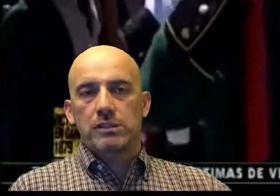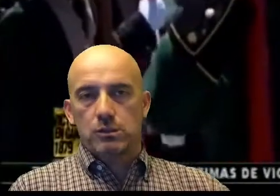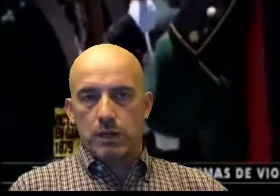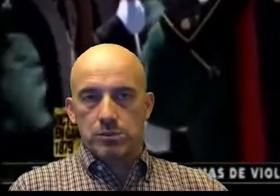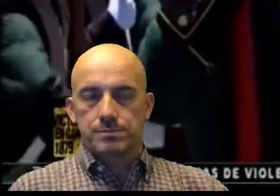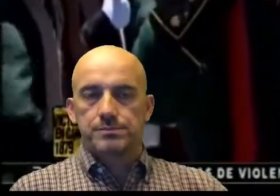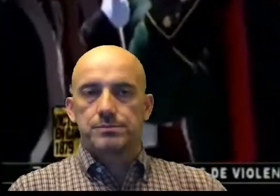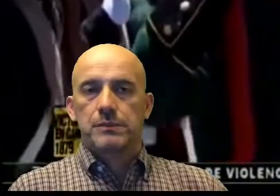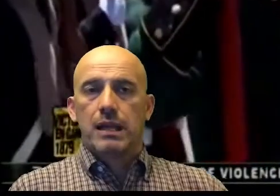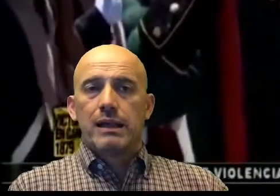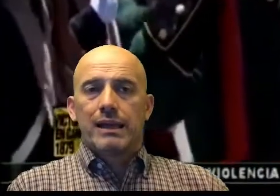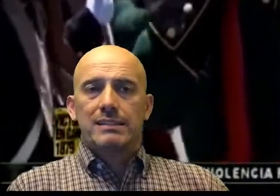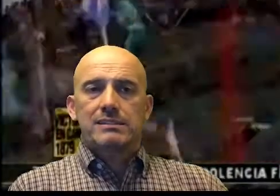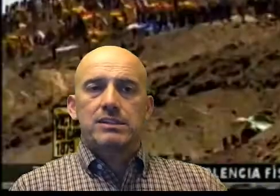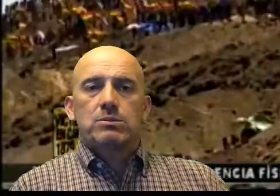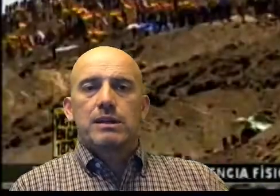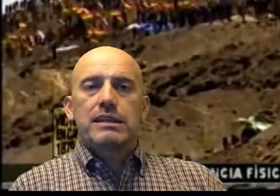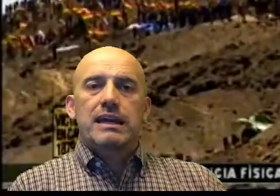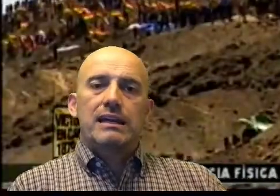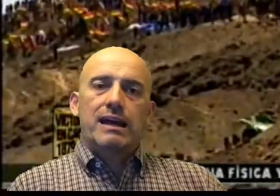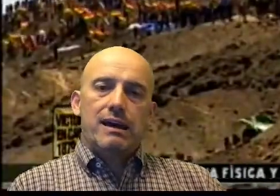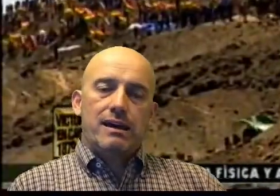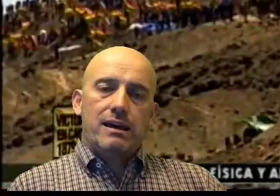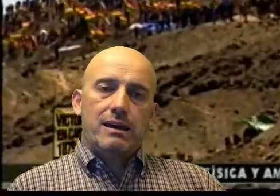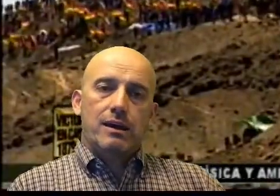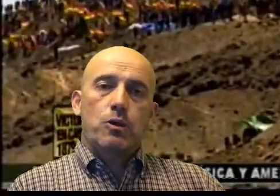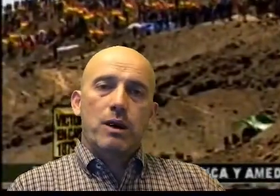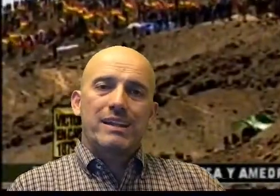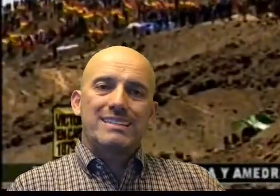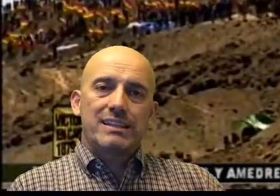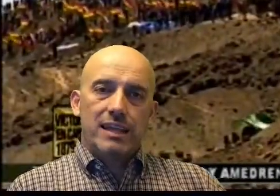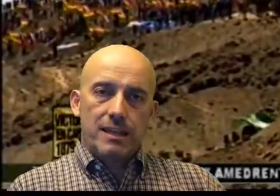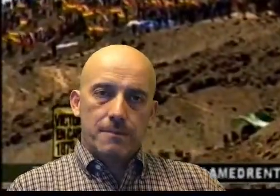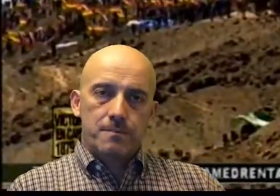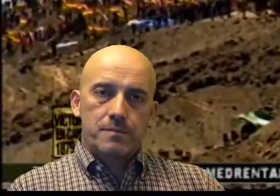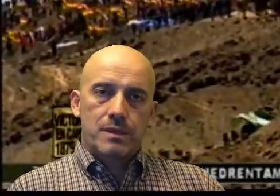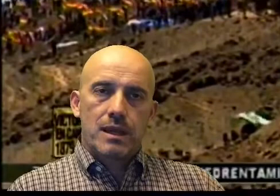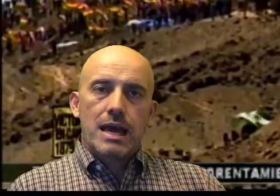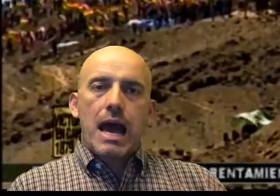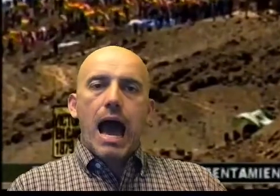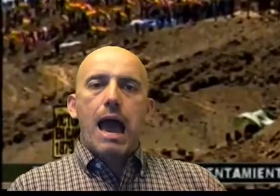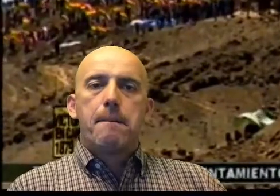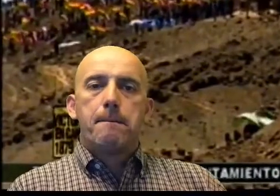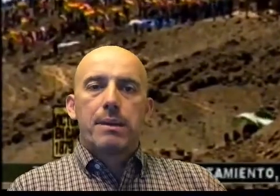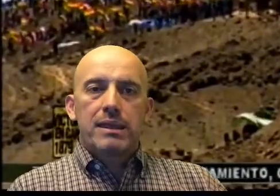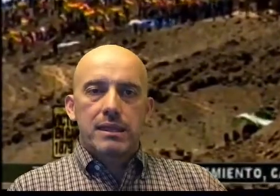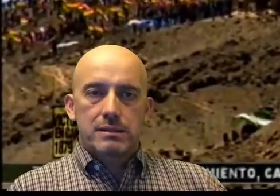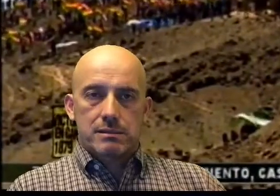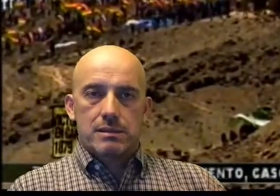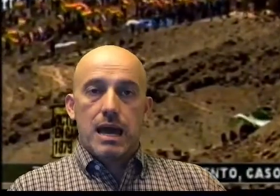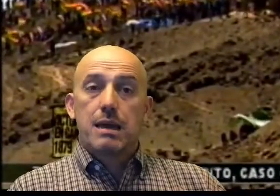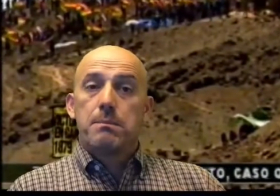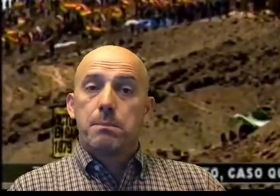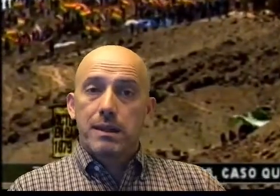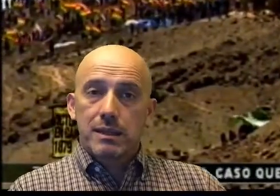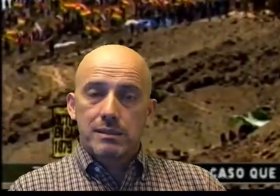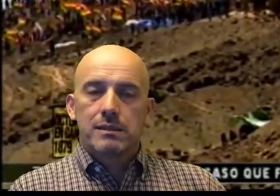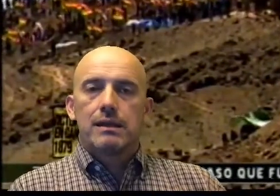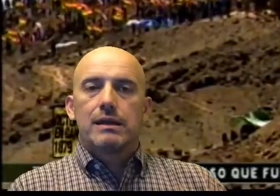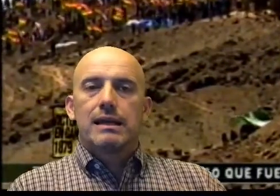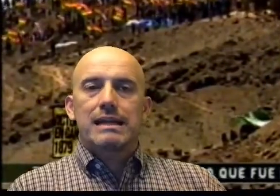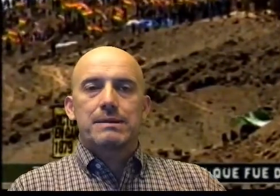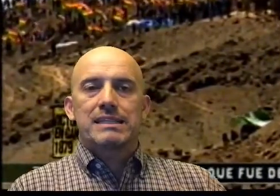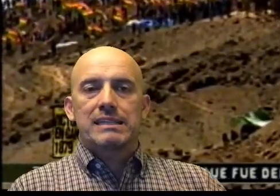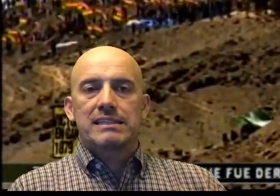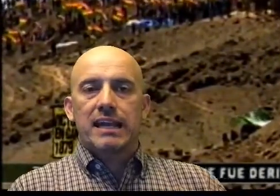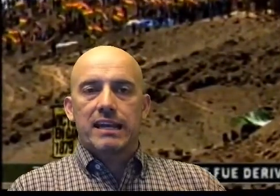para el 94 es así como al llegar la escuadra chilena a impedir a impedir